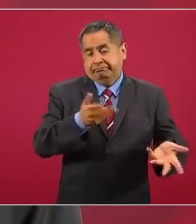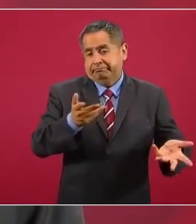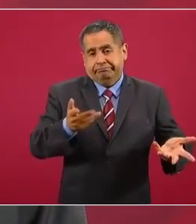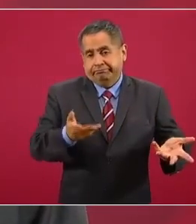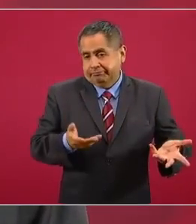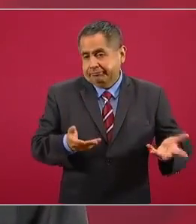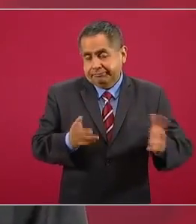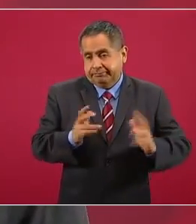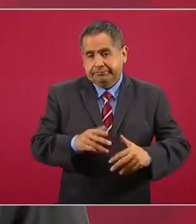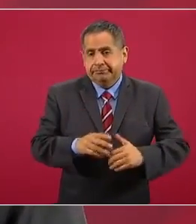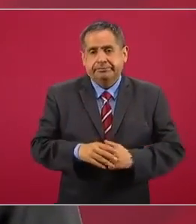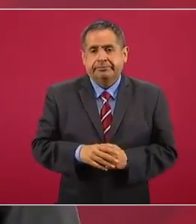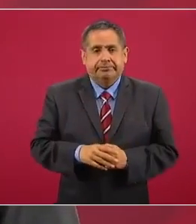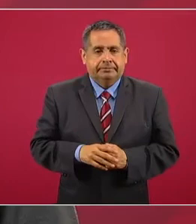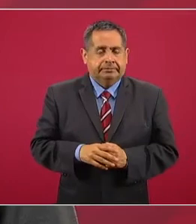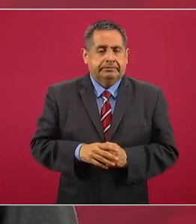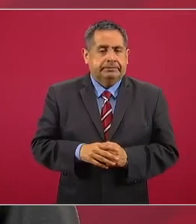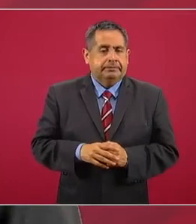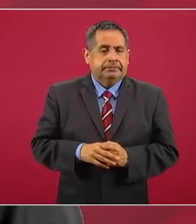Entonces,